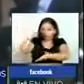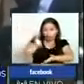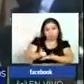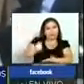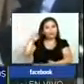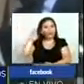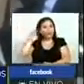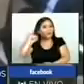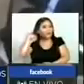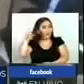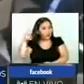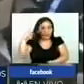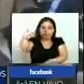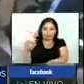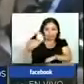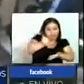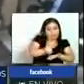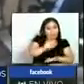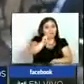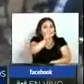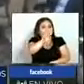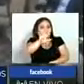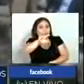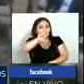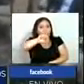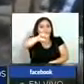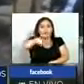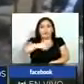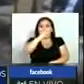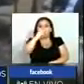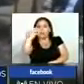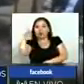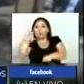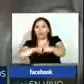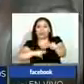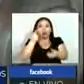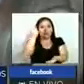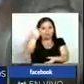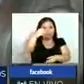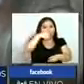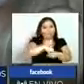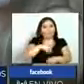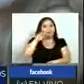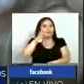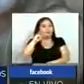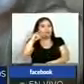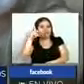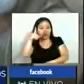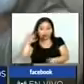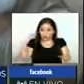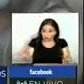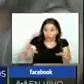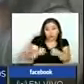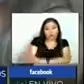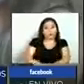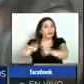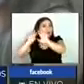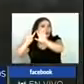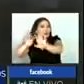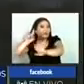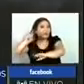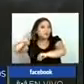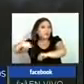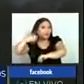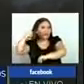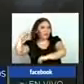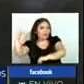y también 250 millones de dólares del BID. De este total, 96 millones van para